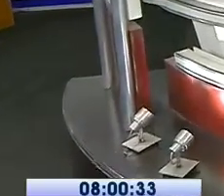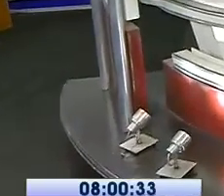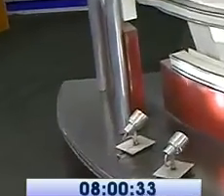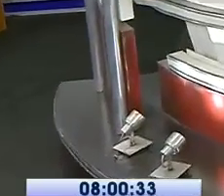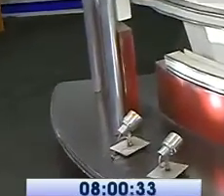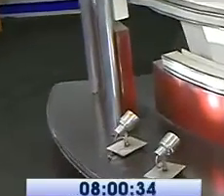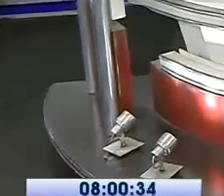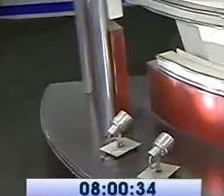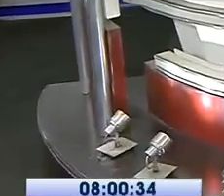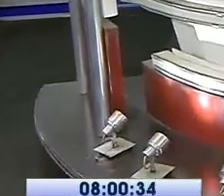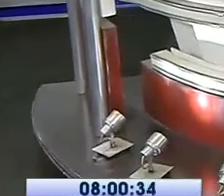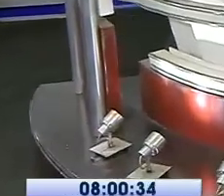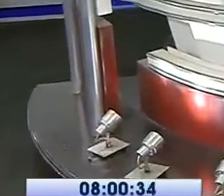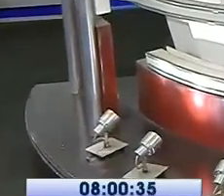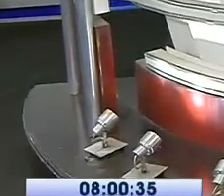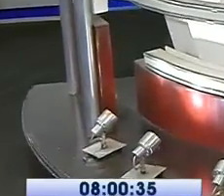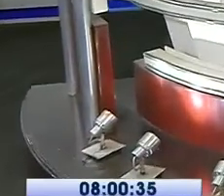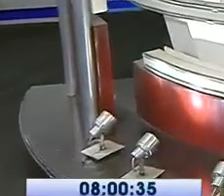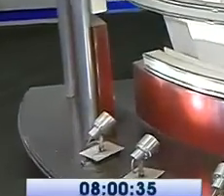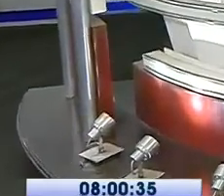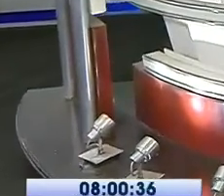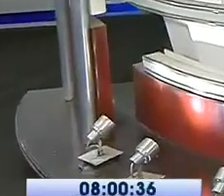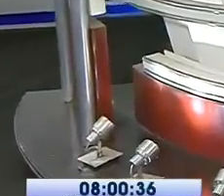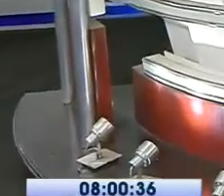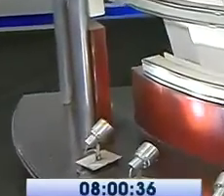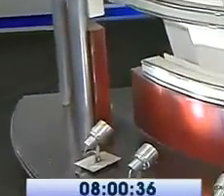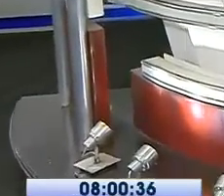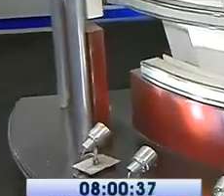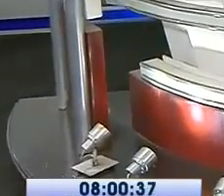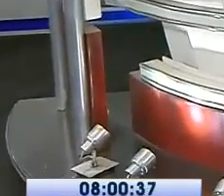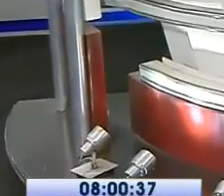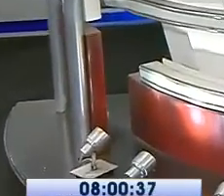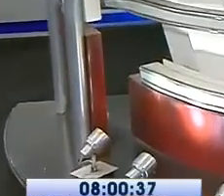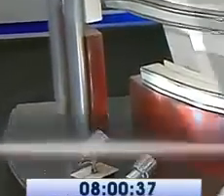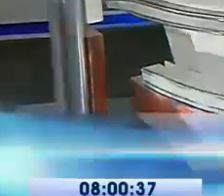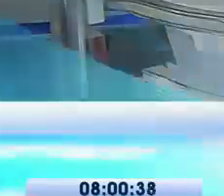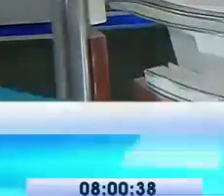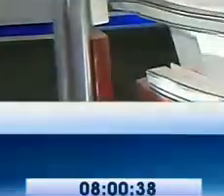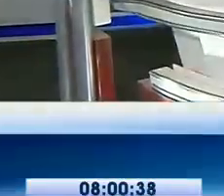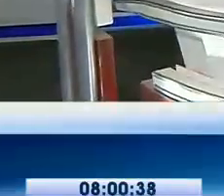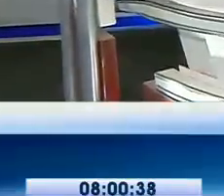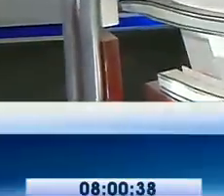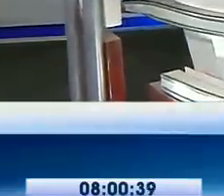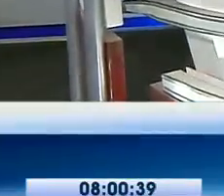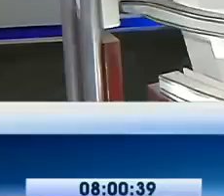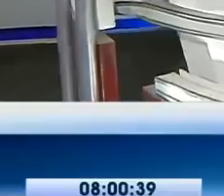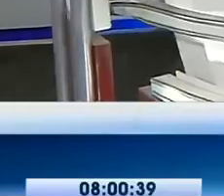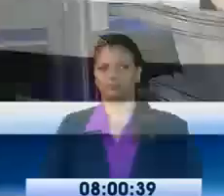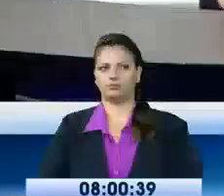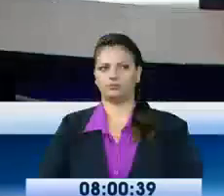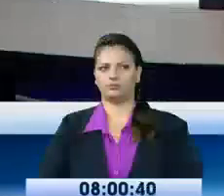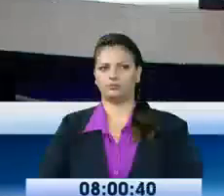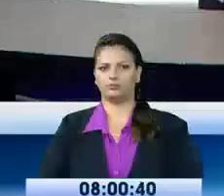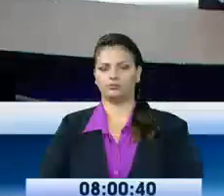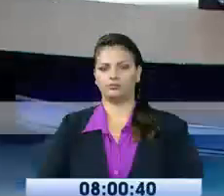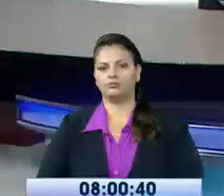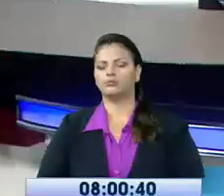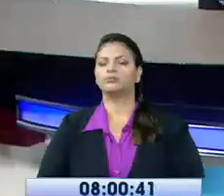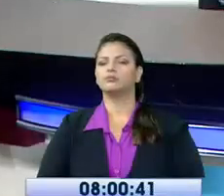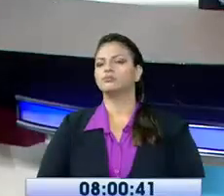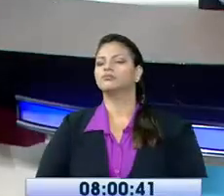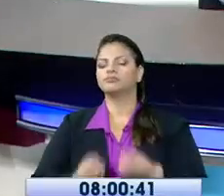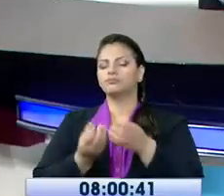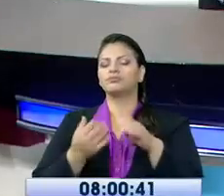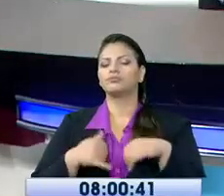En la mañana. Amigos televidentes, muy buenos días. Bienvenidos a la Noticia Positiva. Luis, otra vez aquí. Continuamos, mi querido